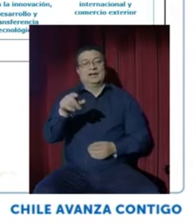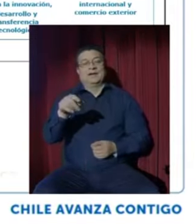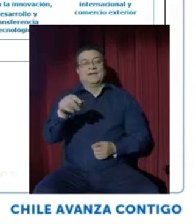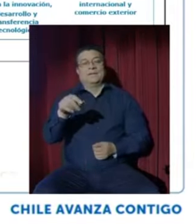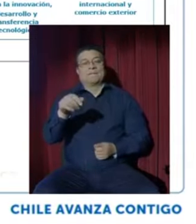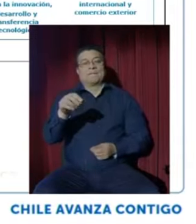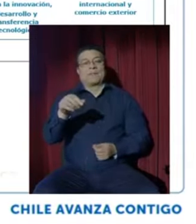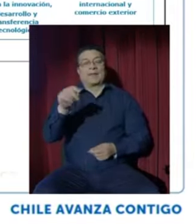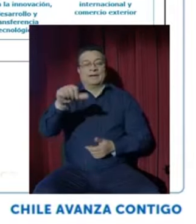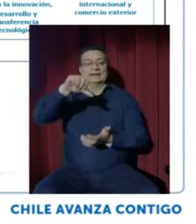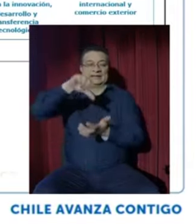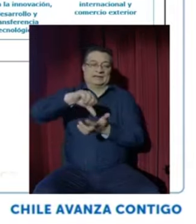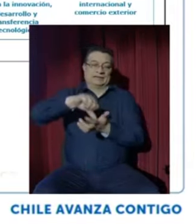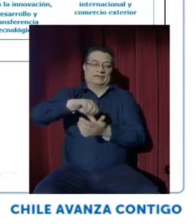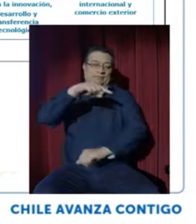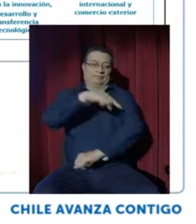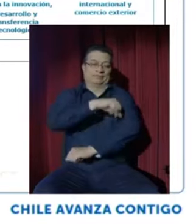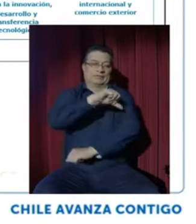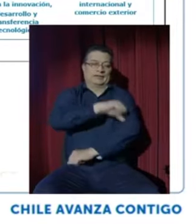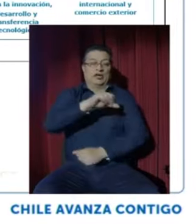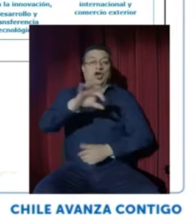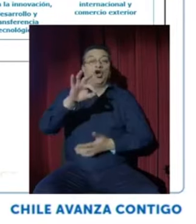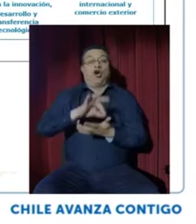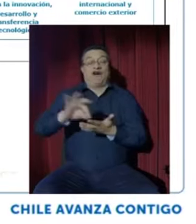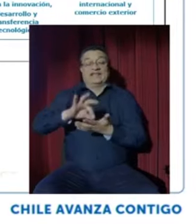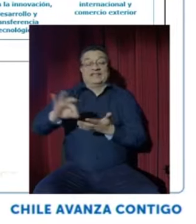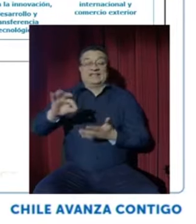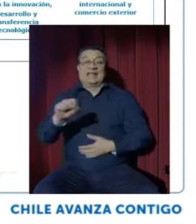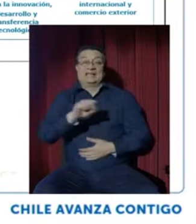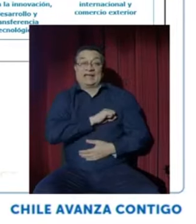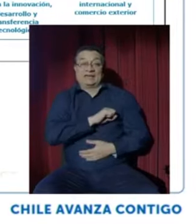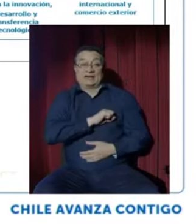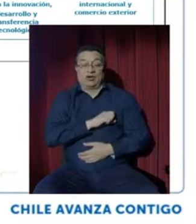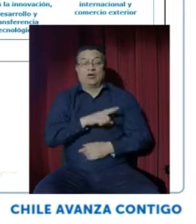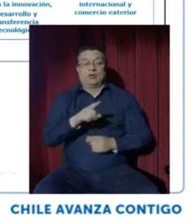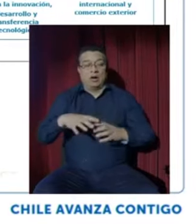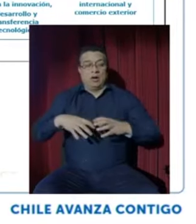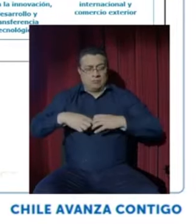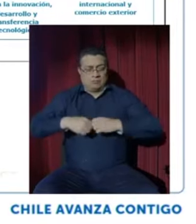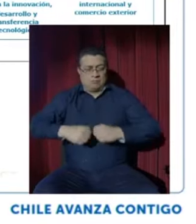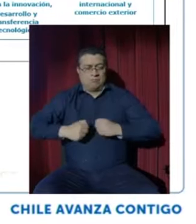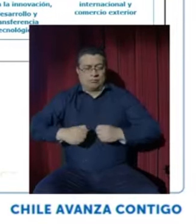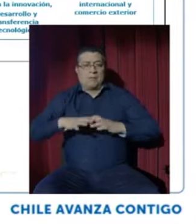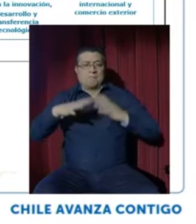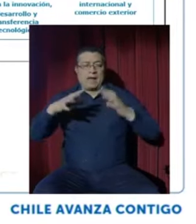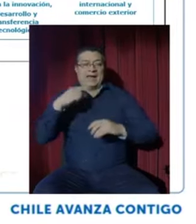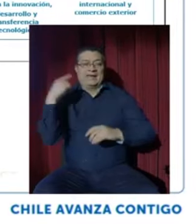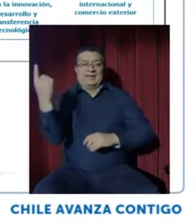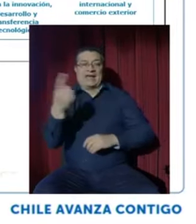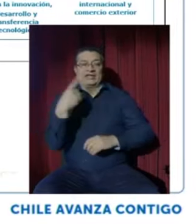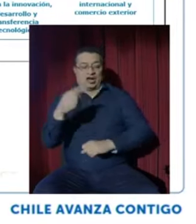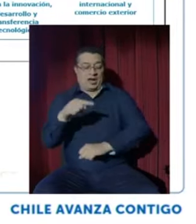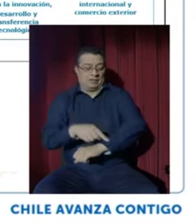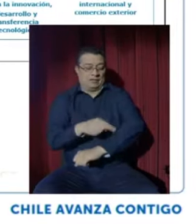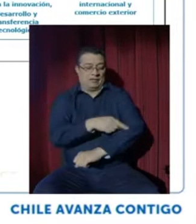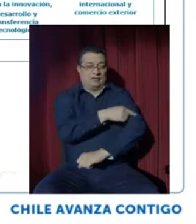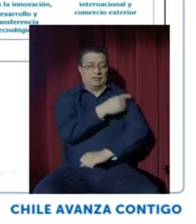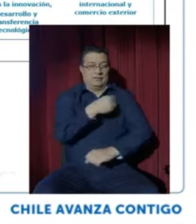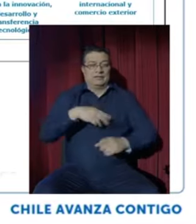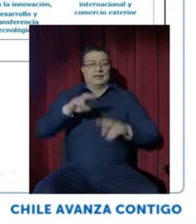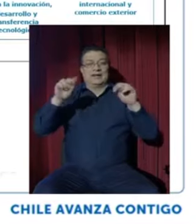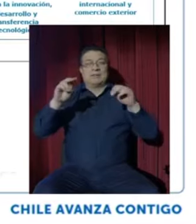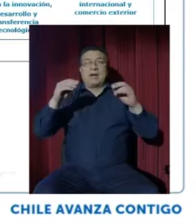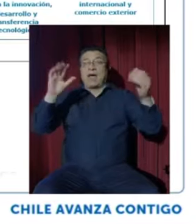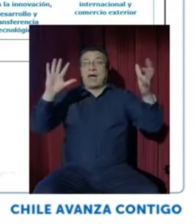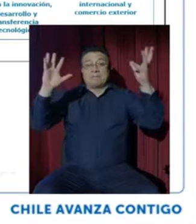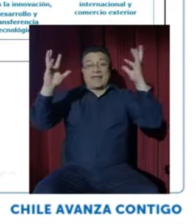nivel central en la oficina de Santiago el fortale de las capacidades nacionales en materia de fiscalización ambiental